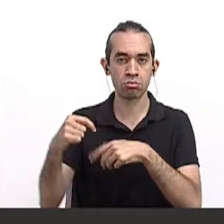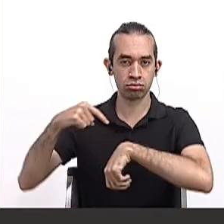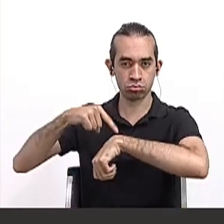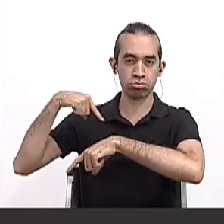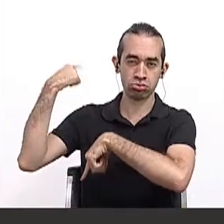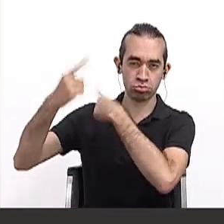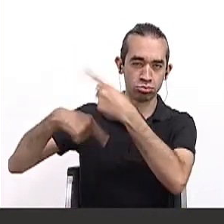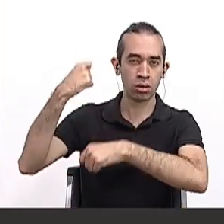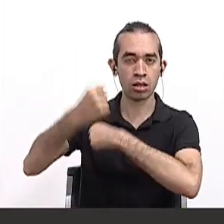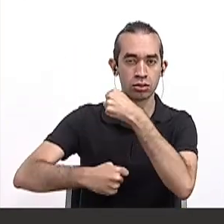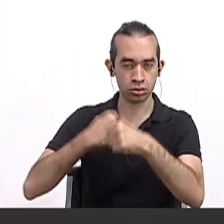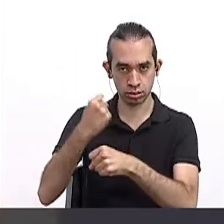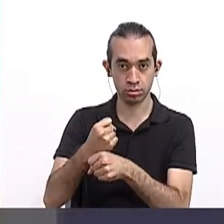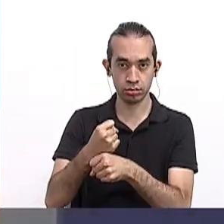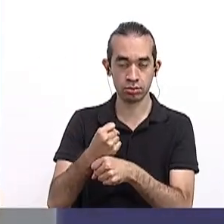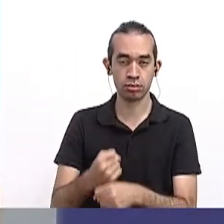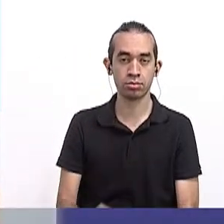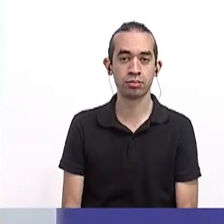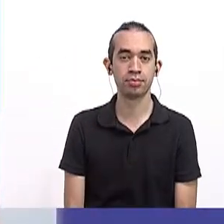los años.